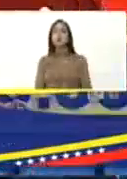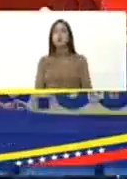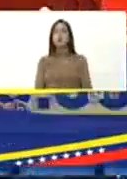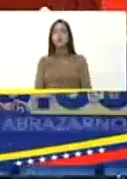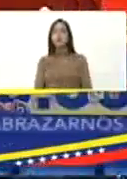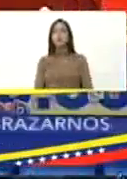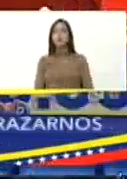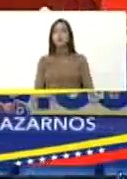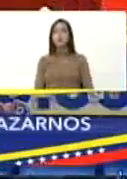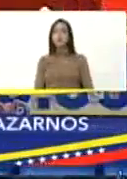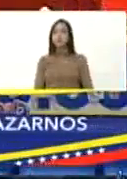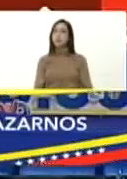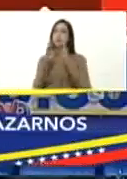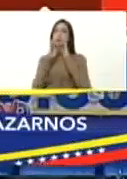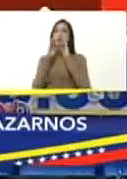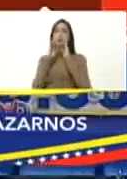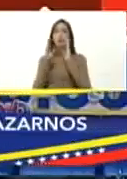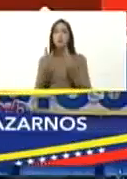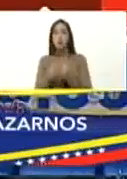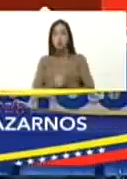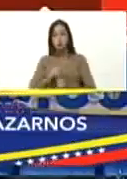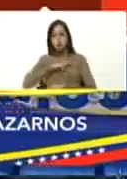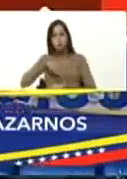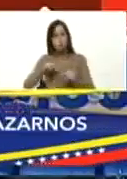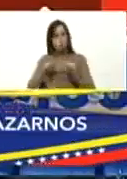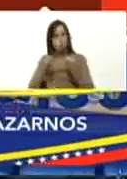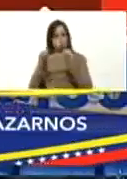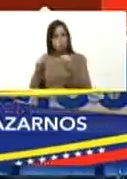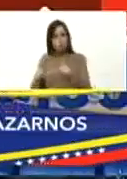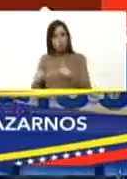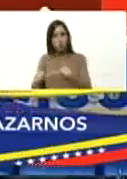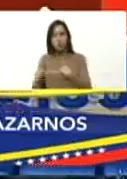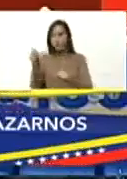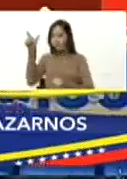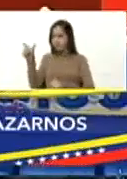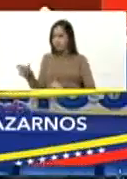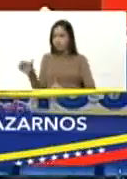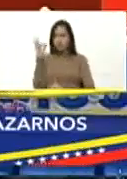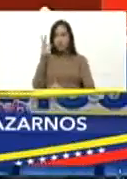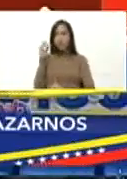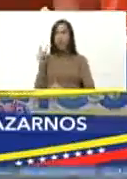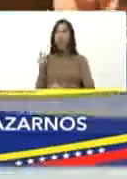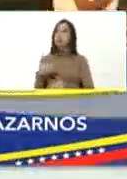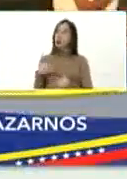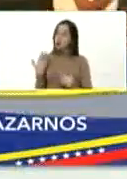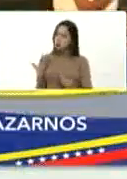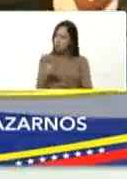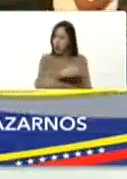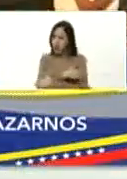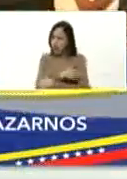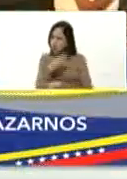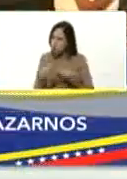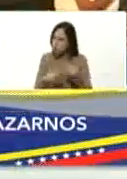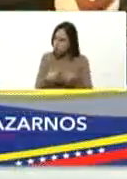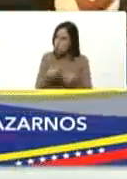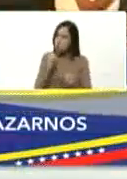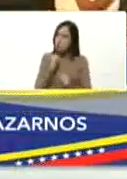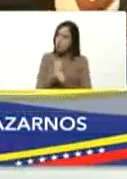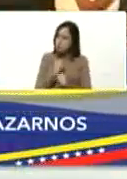pueblo bendecido. Y debemos continuar, Caroli. De verdad me alegra mucho ese trabajo que están haciendo.